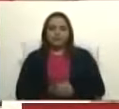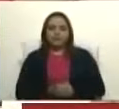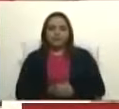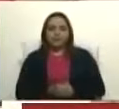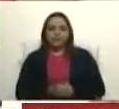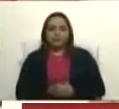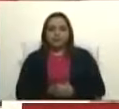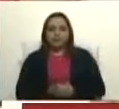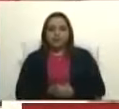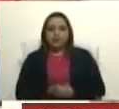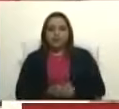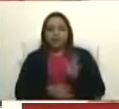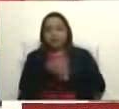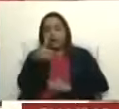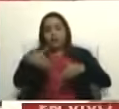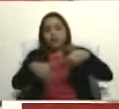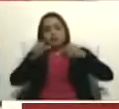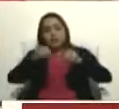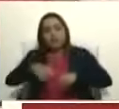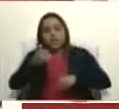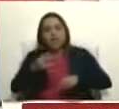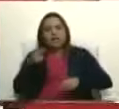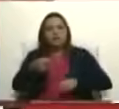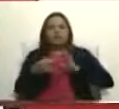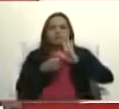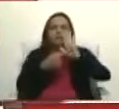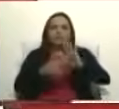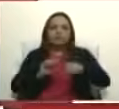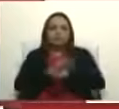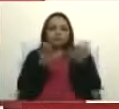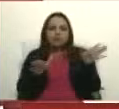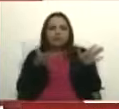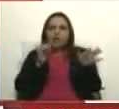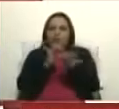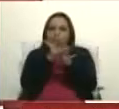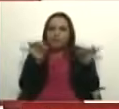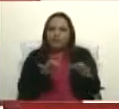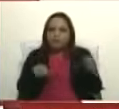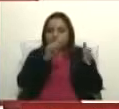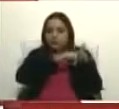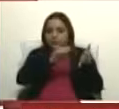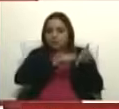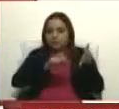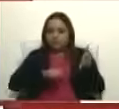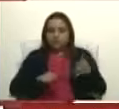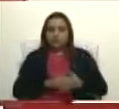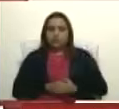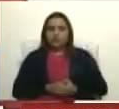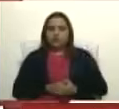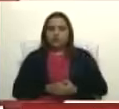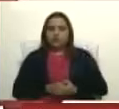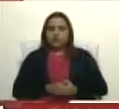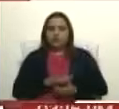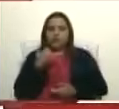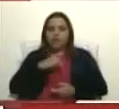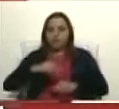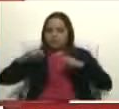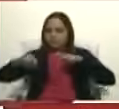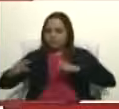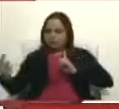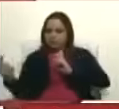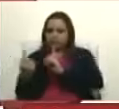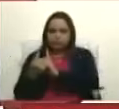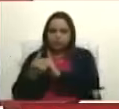votación por el sí tiene. Eso es un mensaje. Ahí está establecido el método. Es personal.